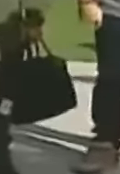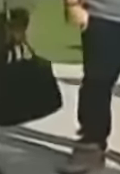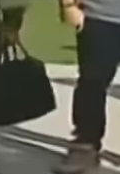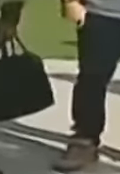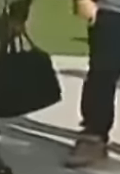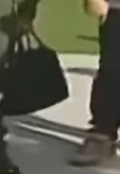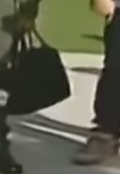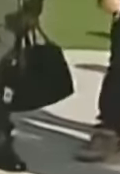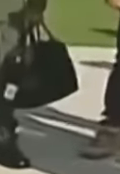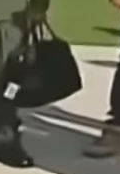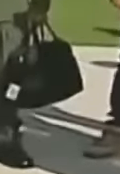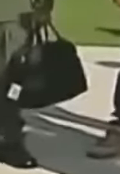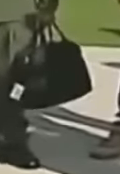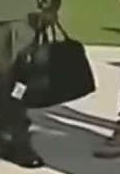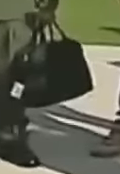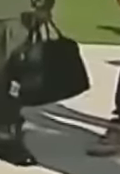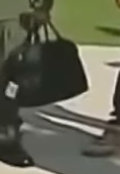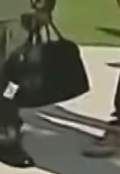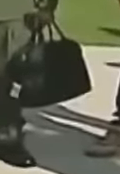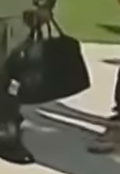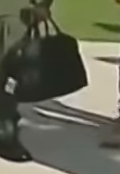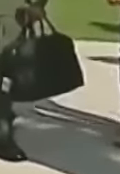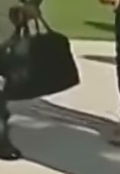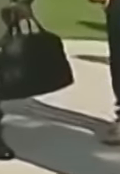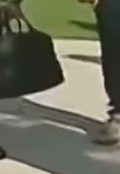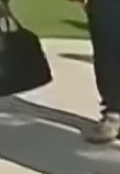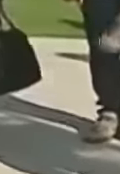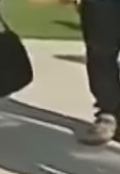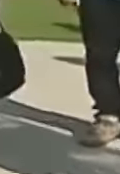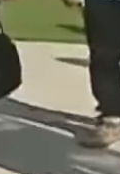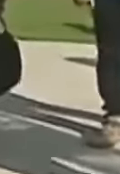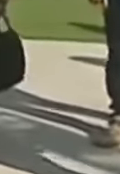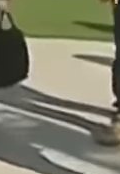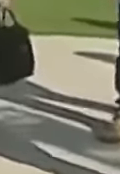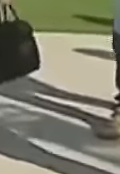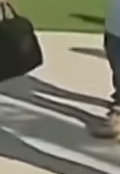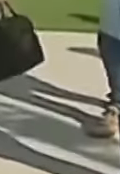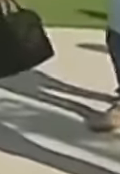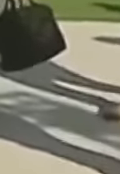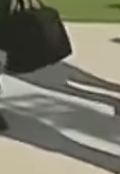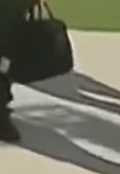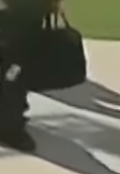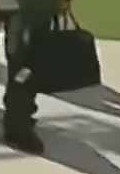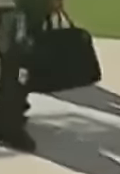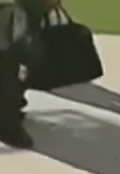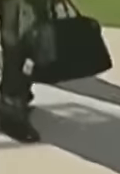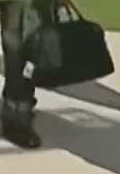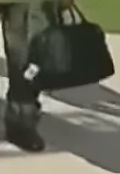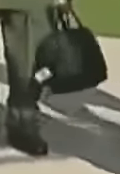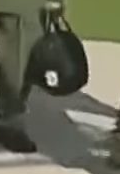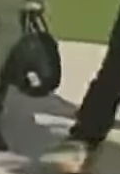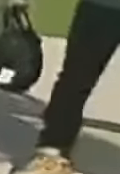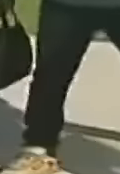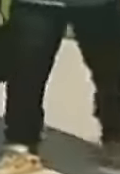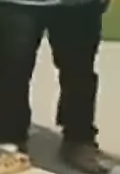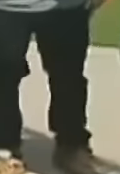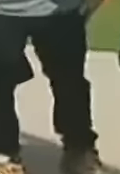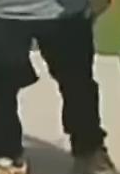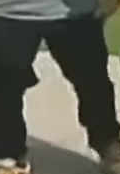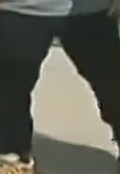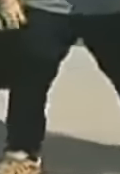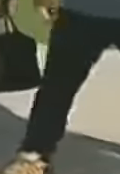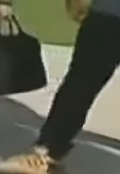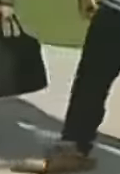cerca. Gobernador, mi saludo. Alcalde, mi saludo. Diputado, mi